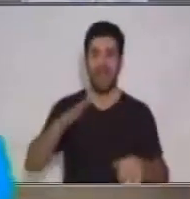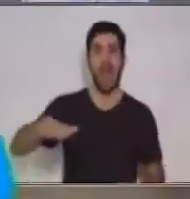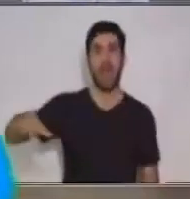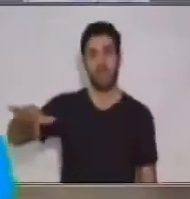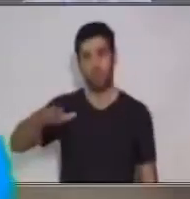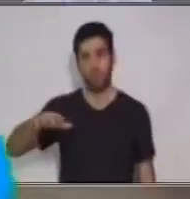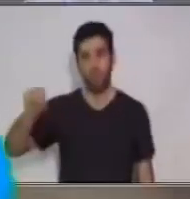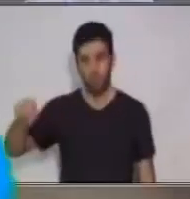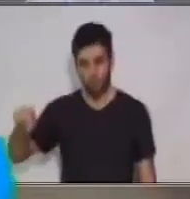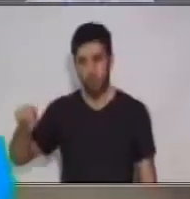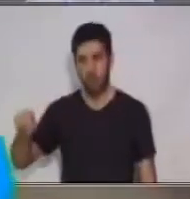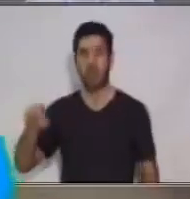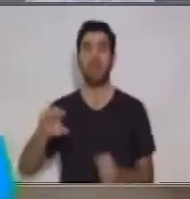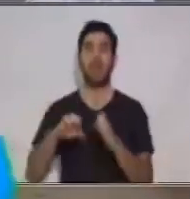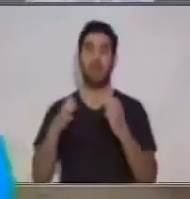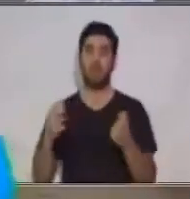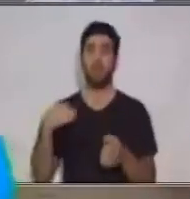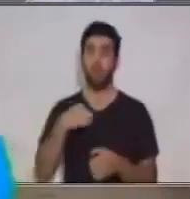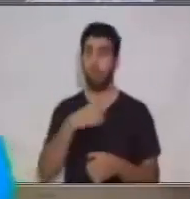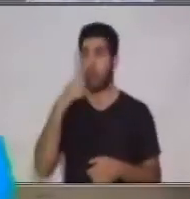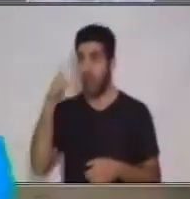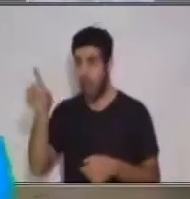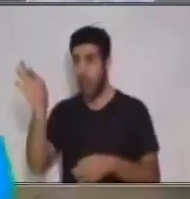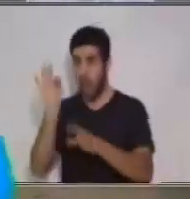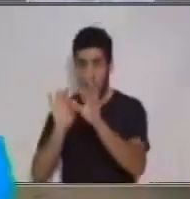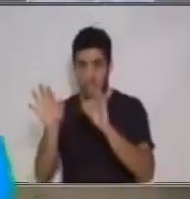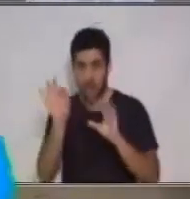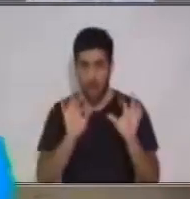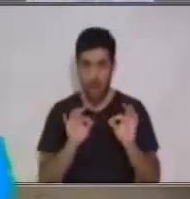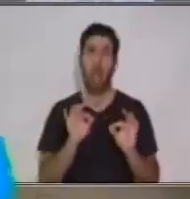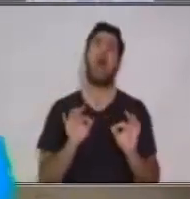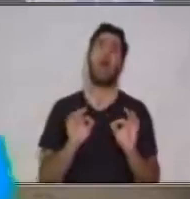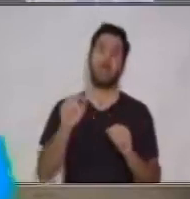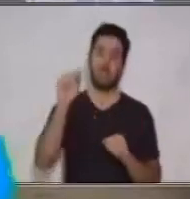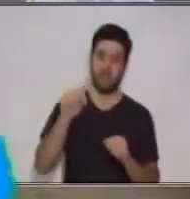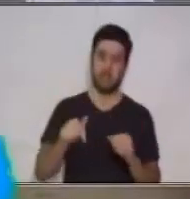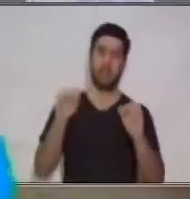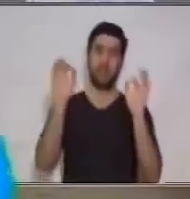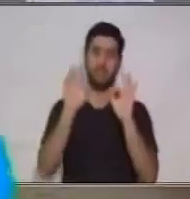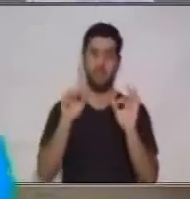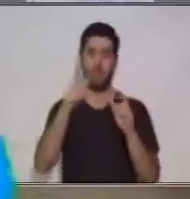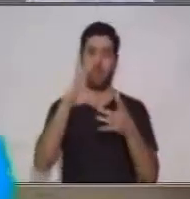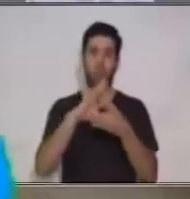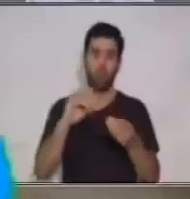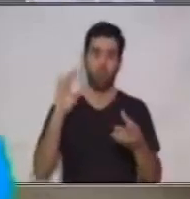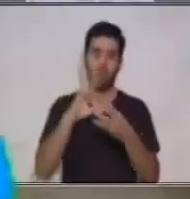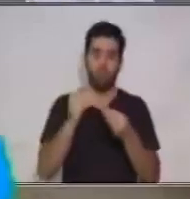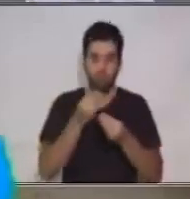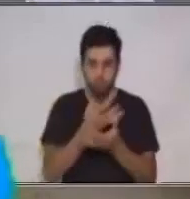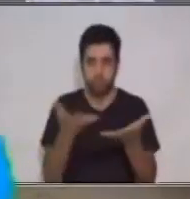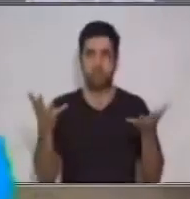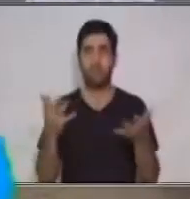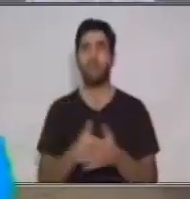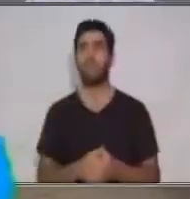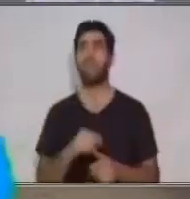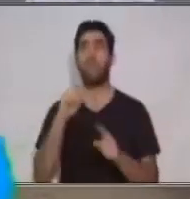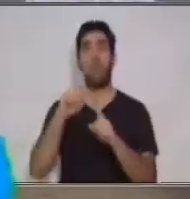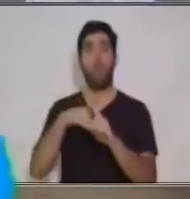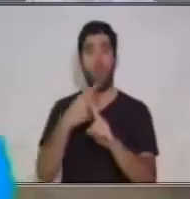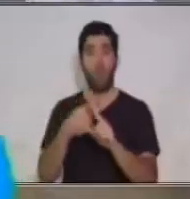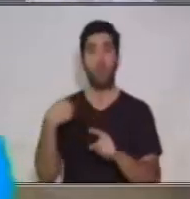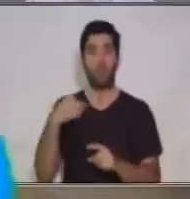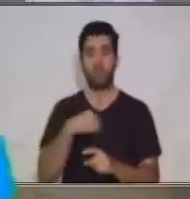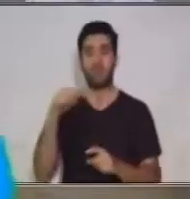los relatos que encontremos van a estar basados en este tipo de narraciones. Cuando hablamos de